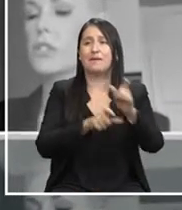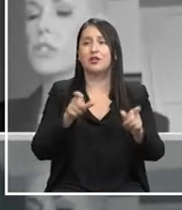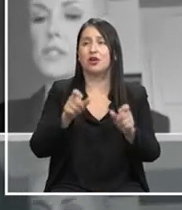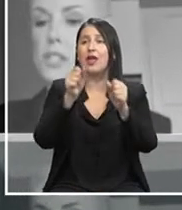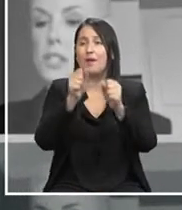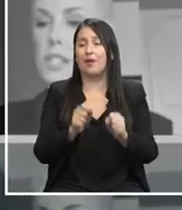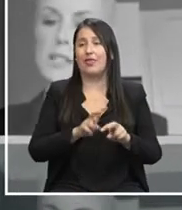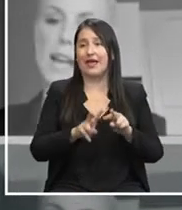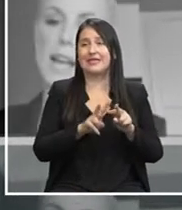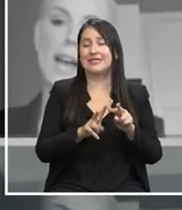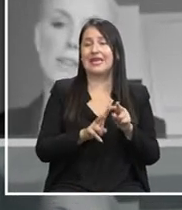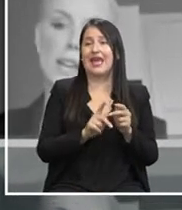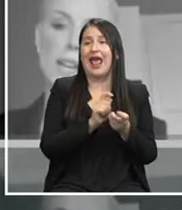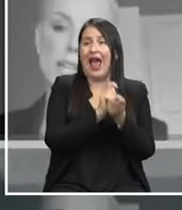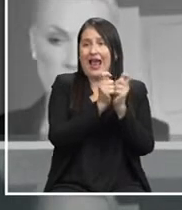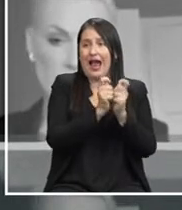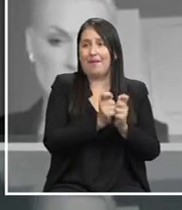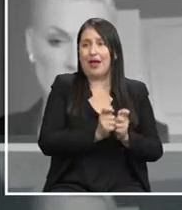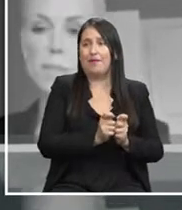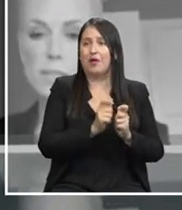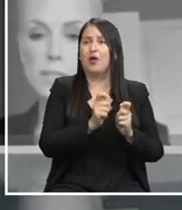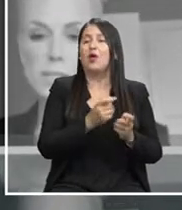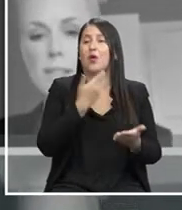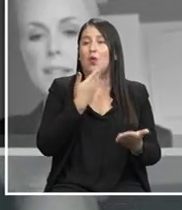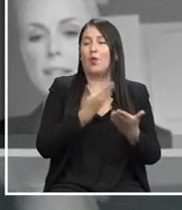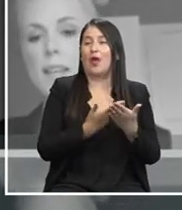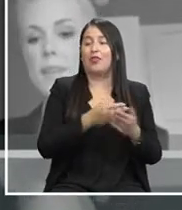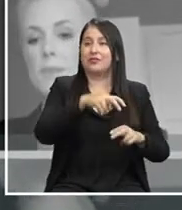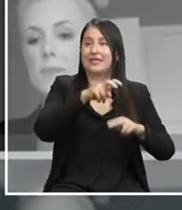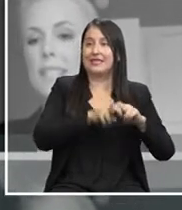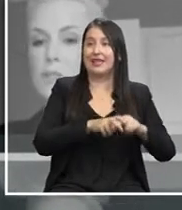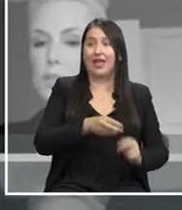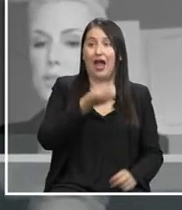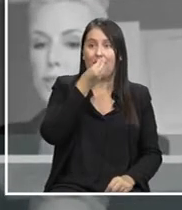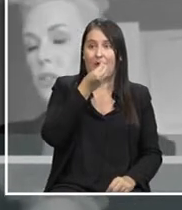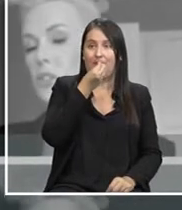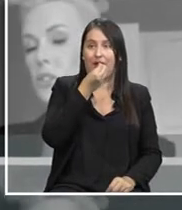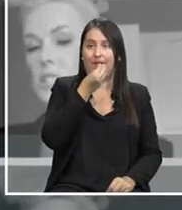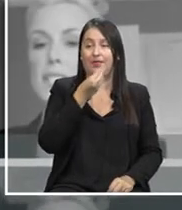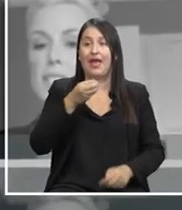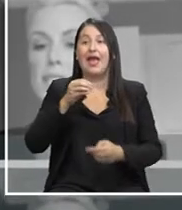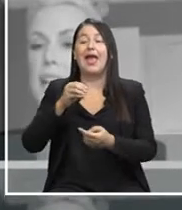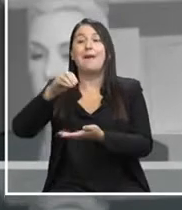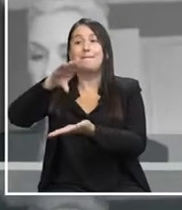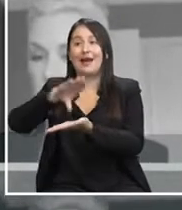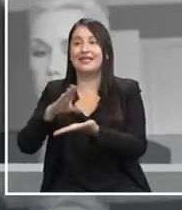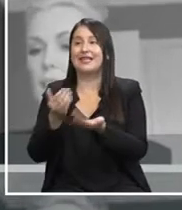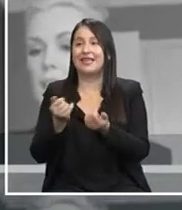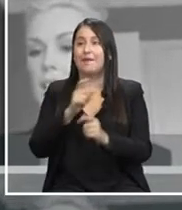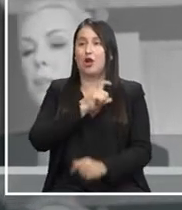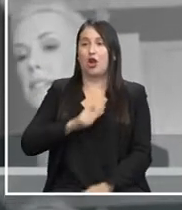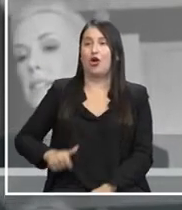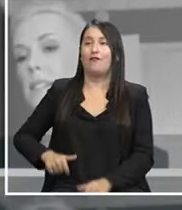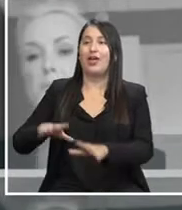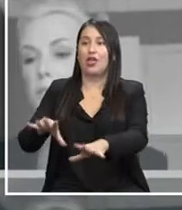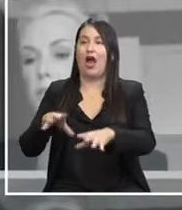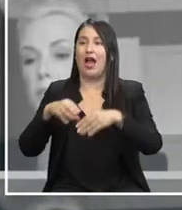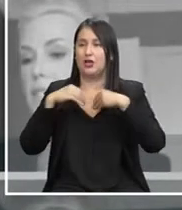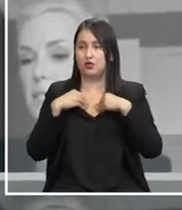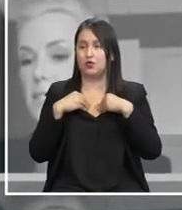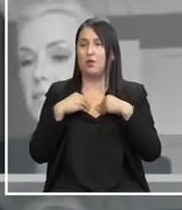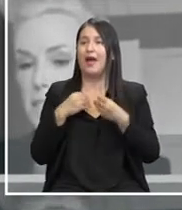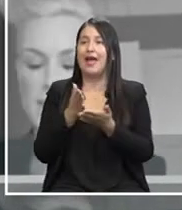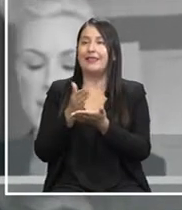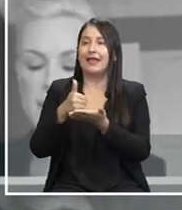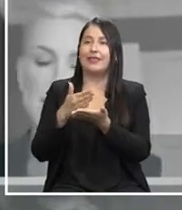pequeños cambios cada vez que se sientan a comer. A nivel de país, necesitamos que los gobiernos adopten estrategias